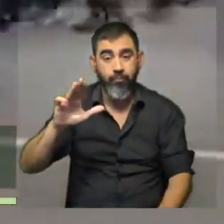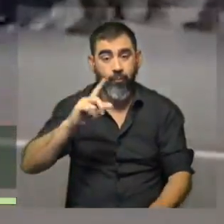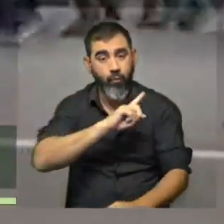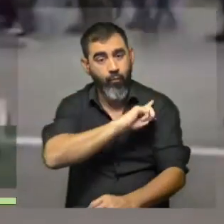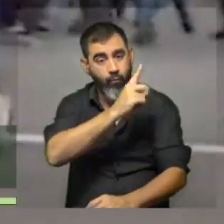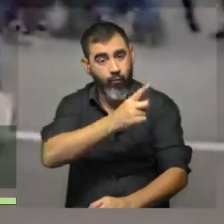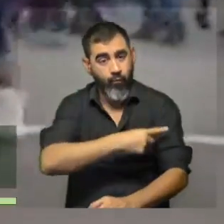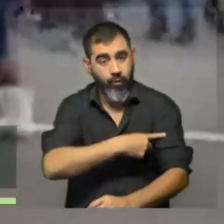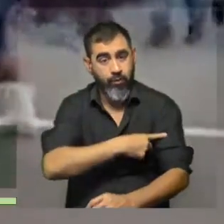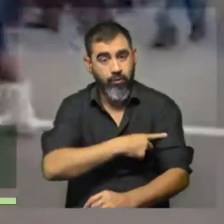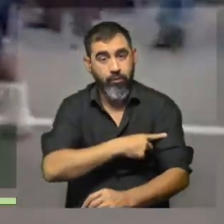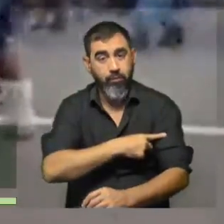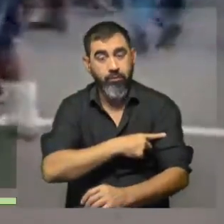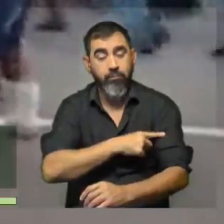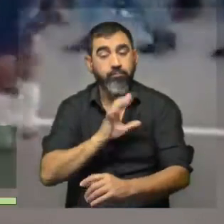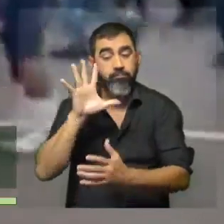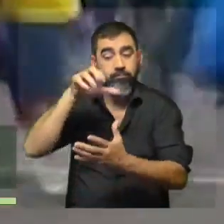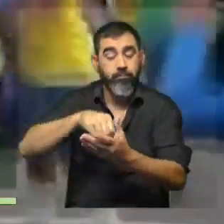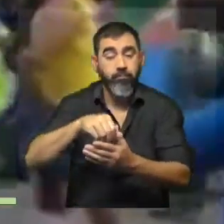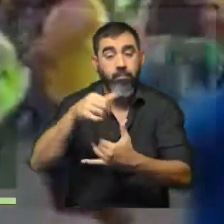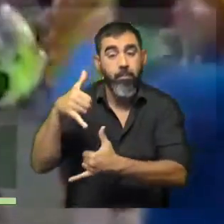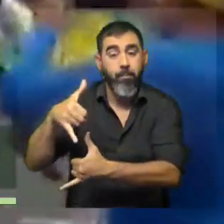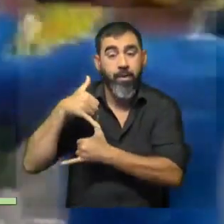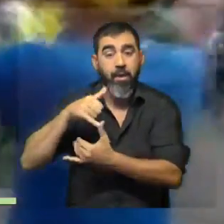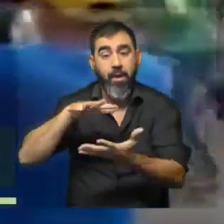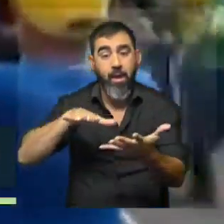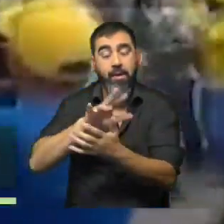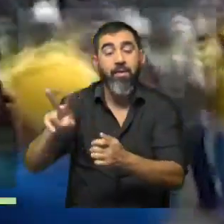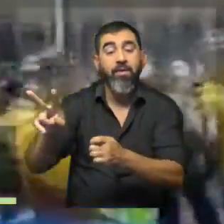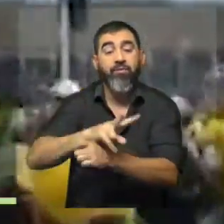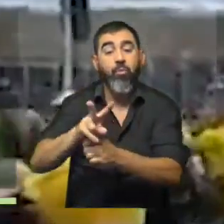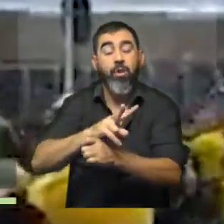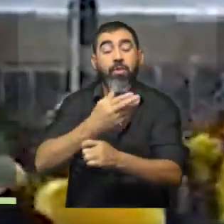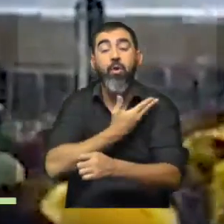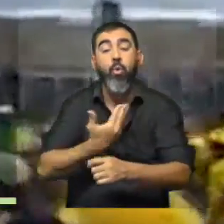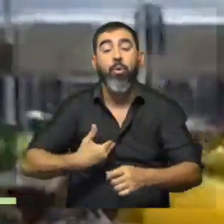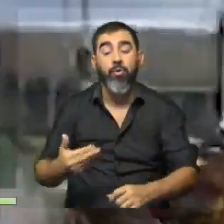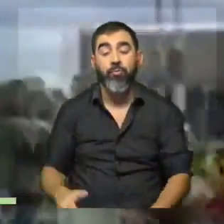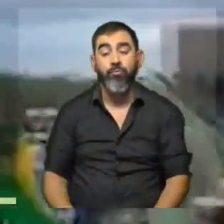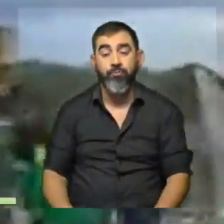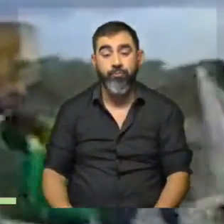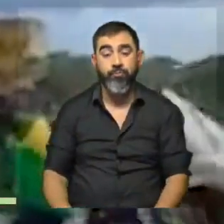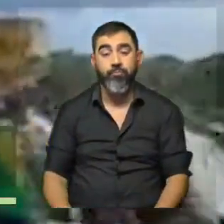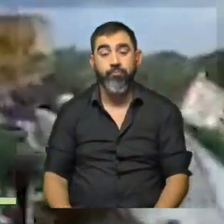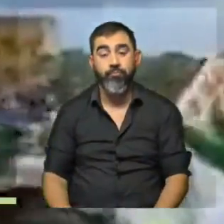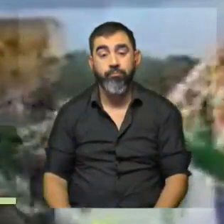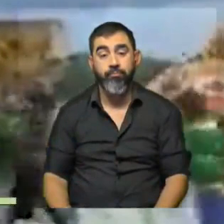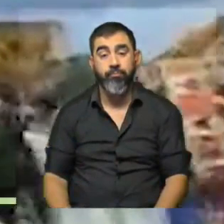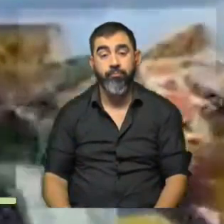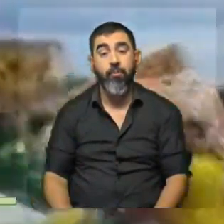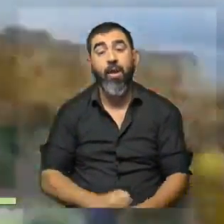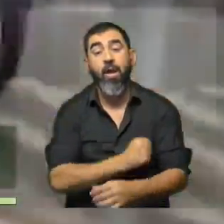rigor y decretó la intervención Federal en la área de seguridad gobierno del Distrito Federal hasta